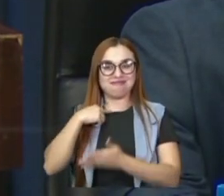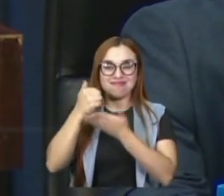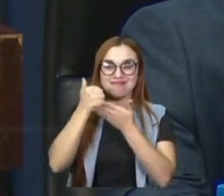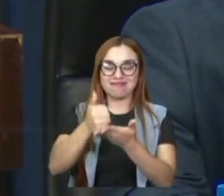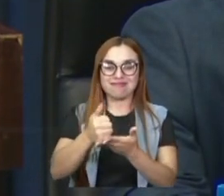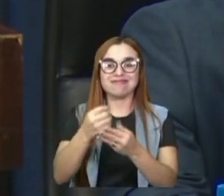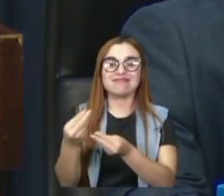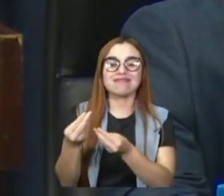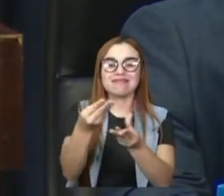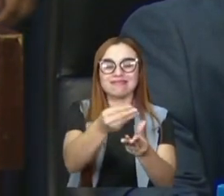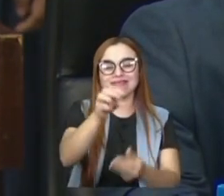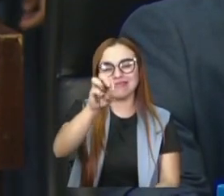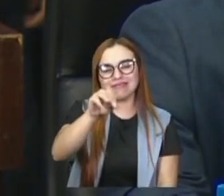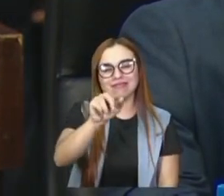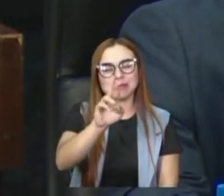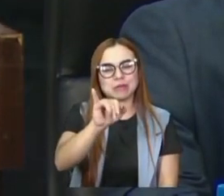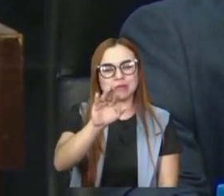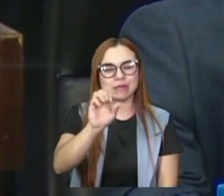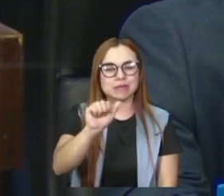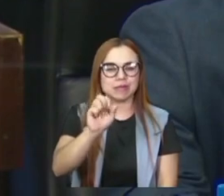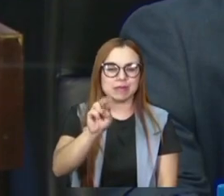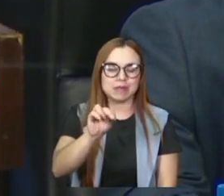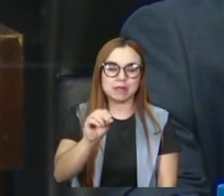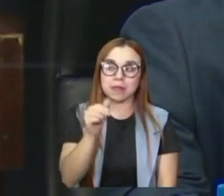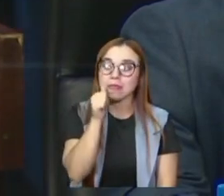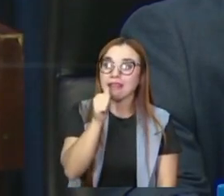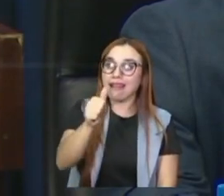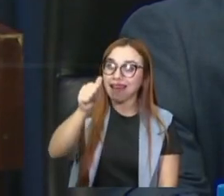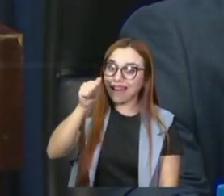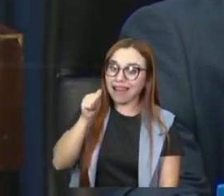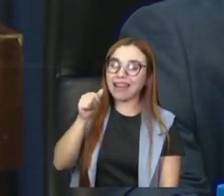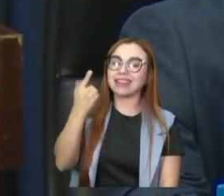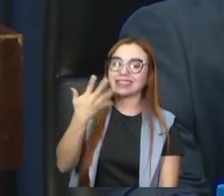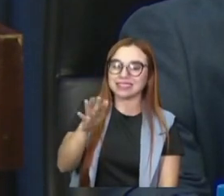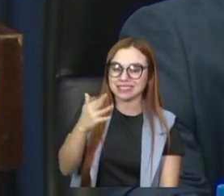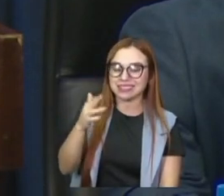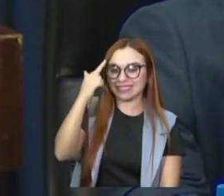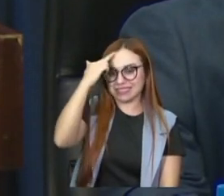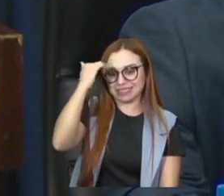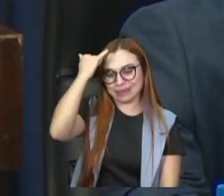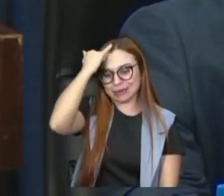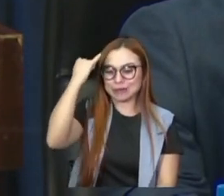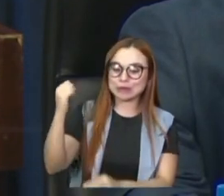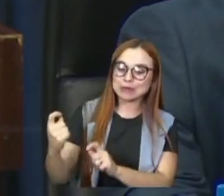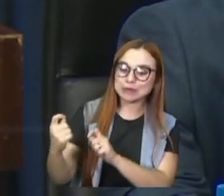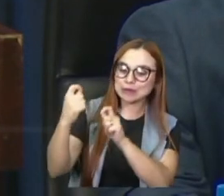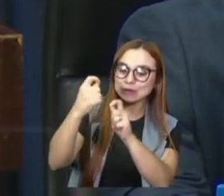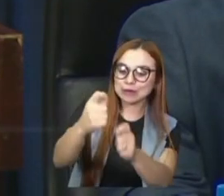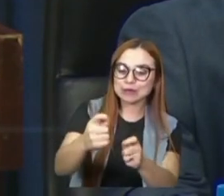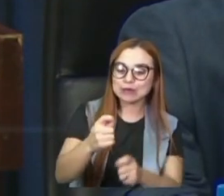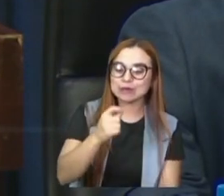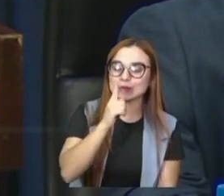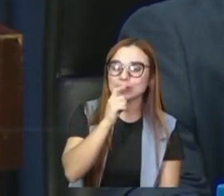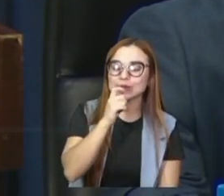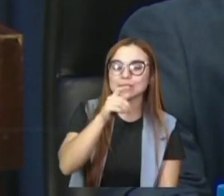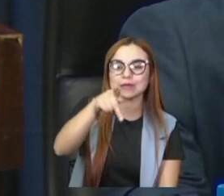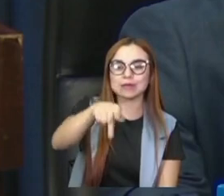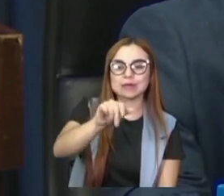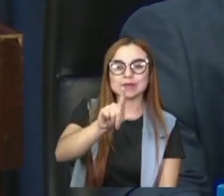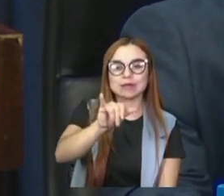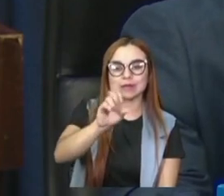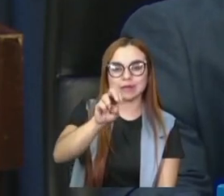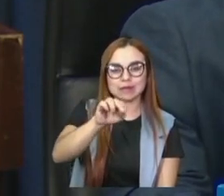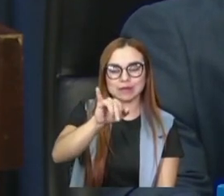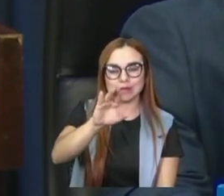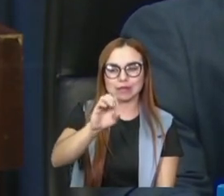conjunto con el chorrerano Mariano Rivera, le entregan al señor Plinio Alcibiades Castillo la